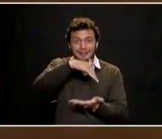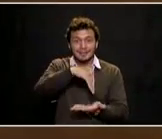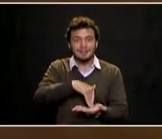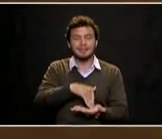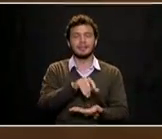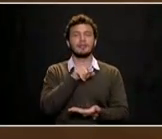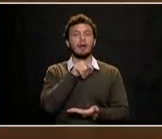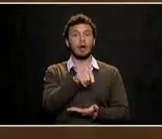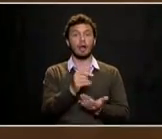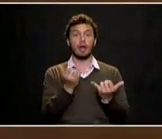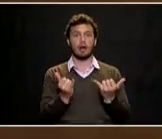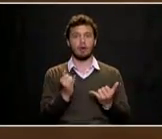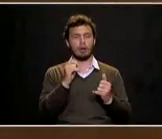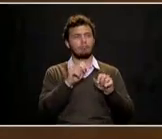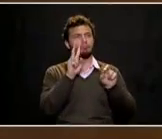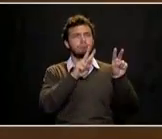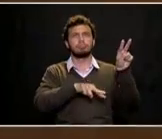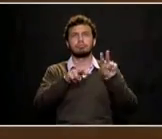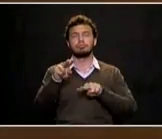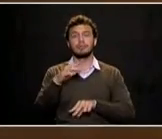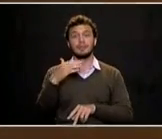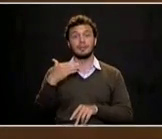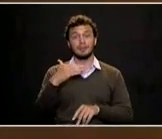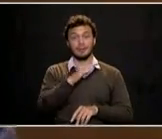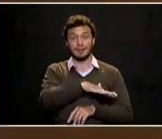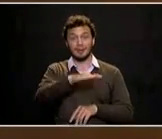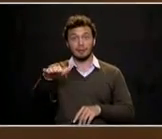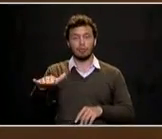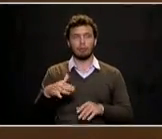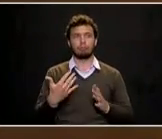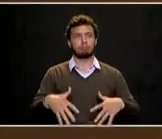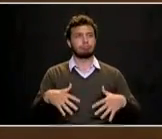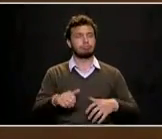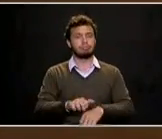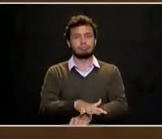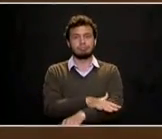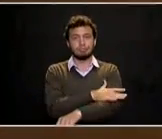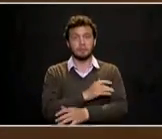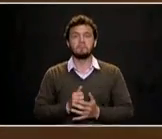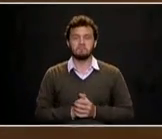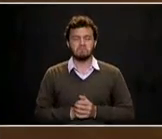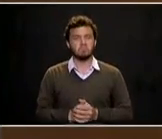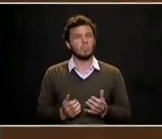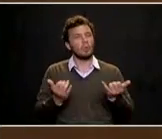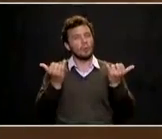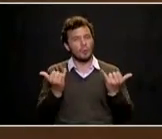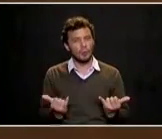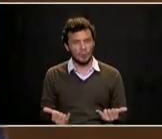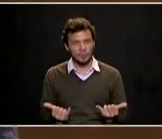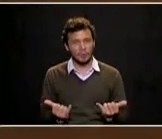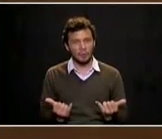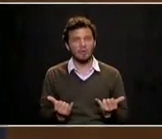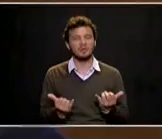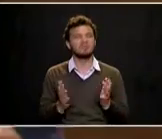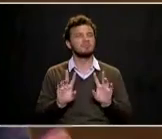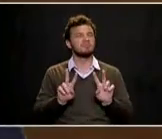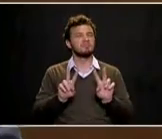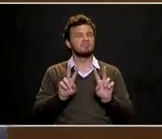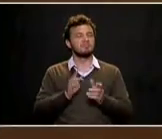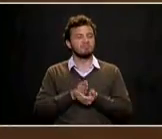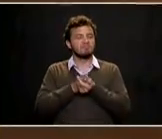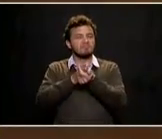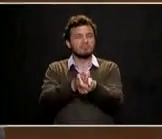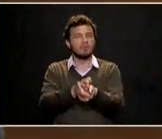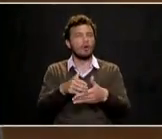el Museo de Antioquia. Hoy estamos aquí con una metodología que ya las campañas conocían desde antes. Se